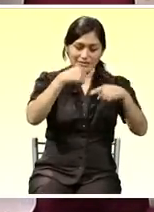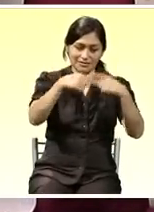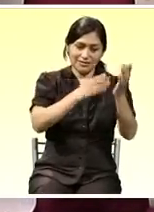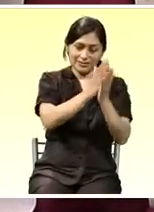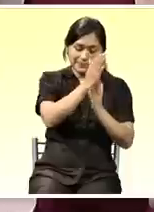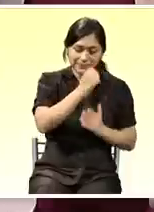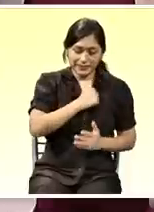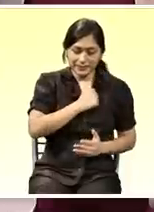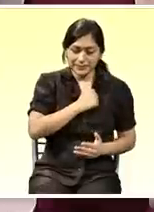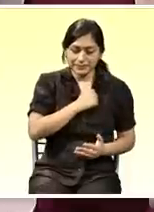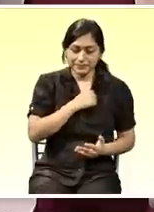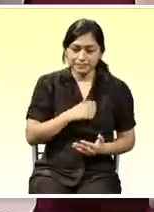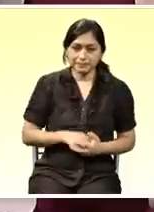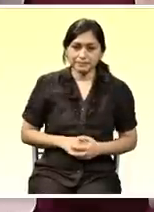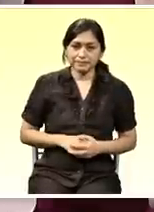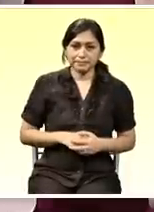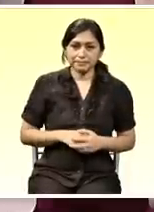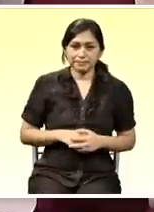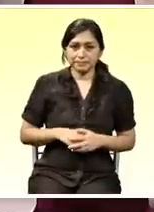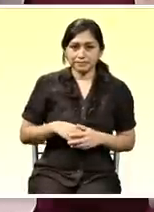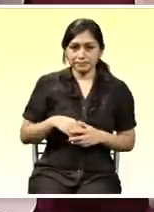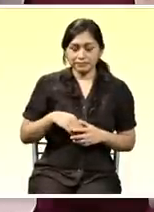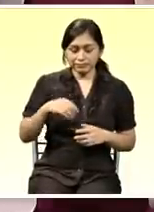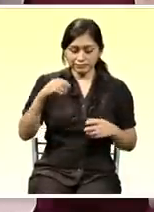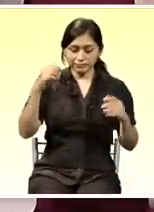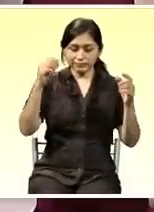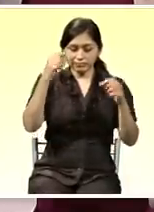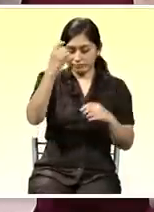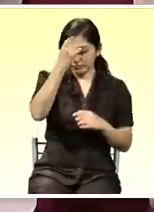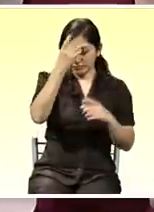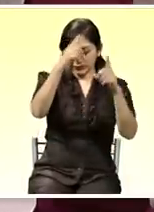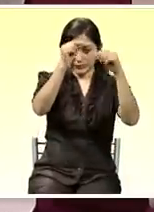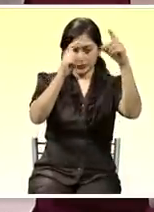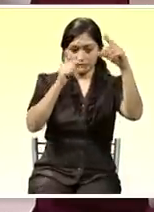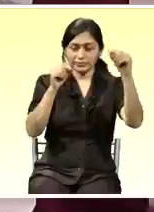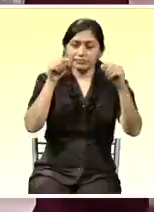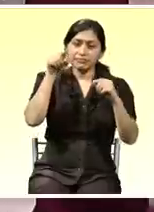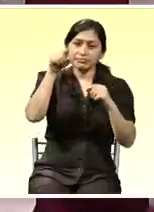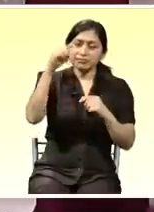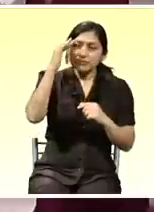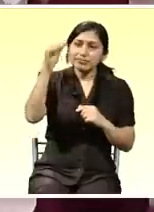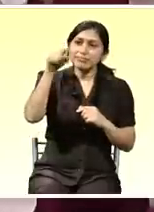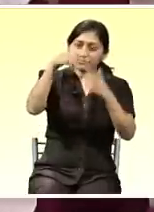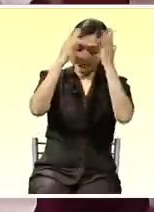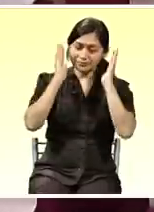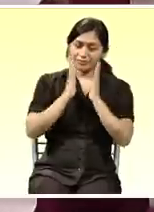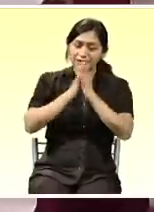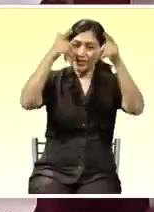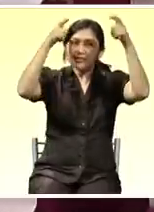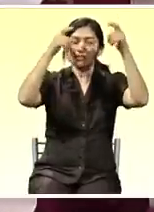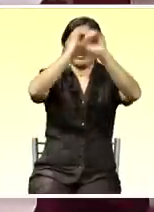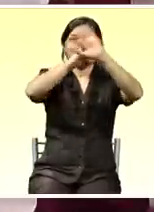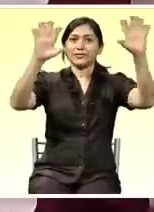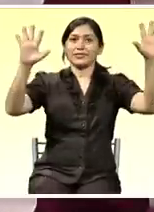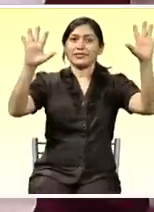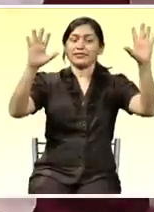del cielo de María. Dios te salve, madre, reina de los cielos, esperanza nuestra,